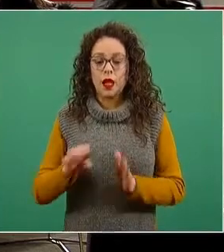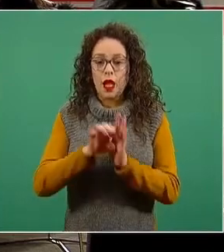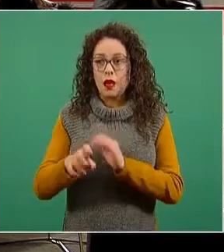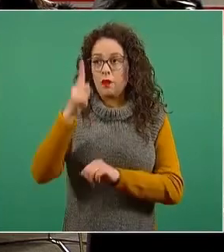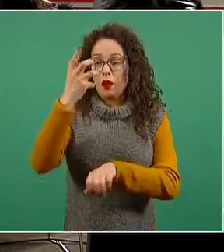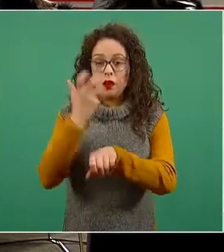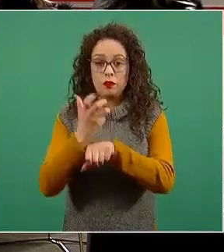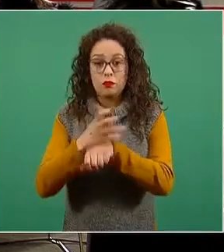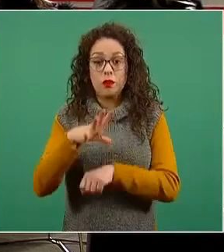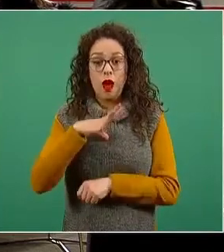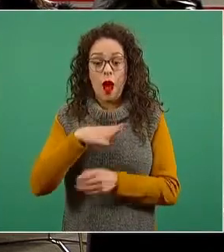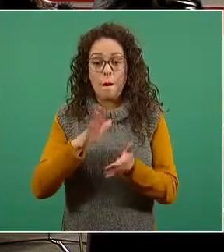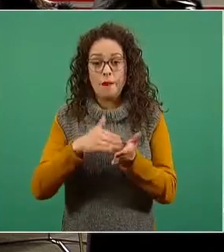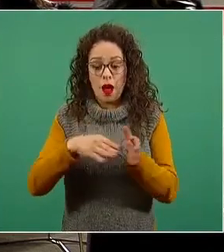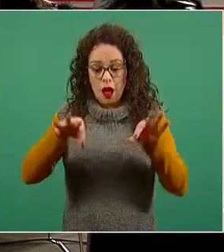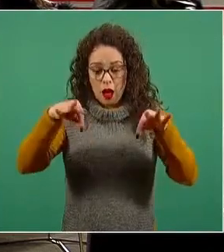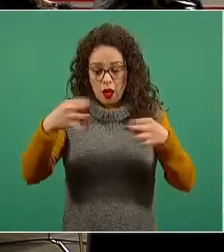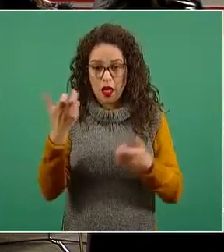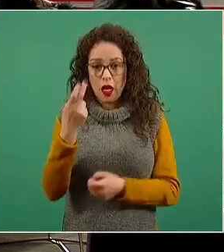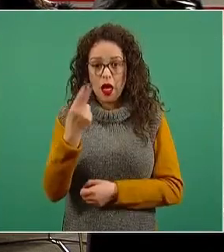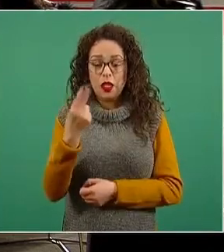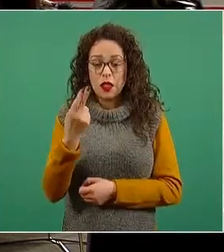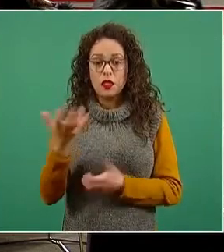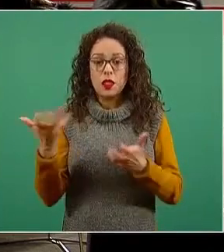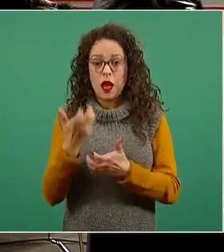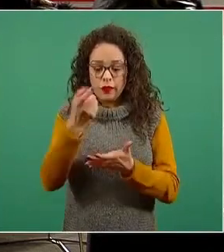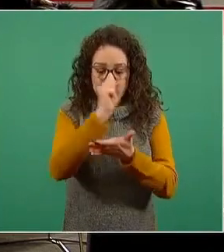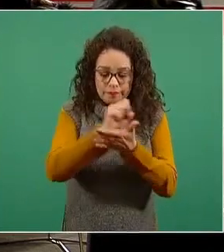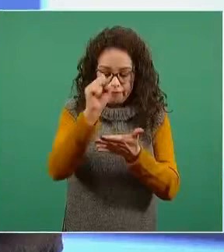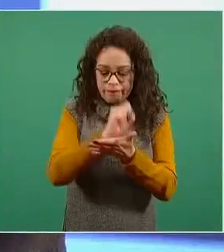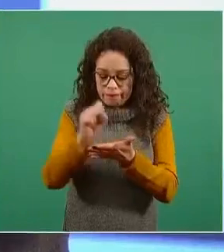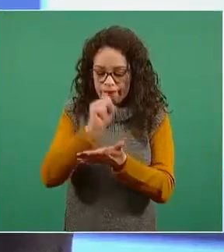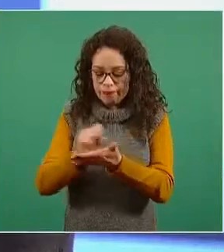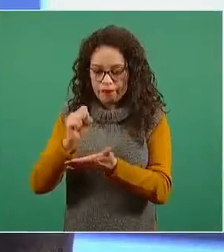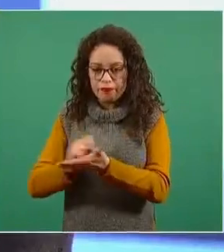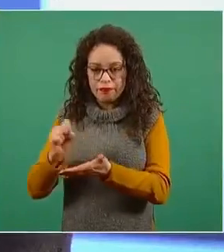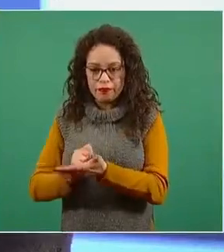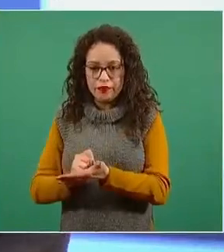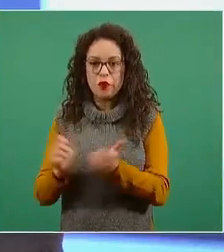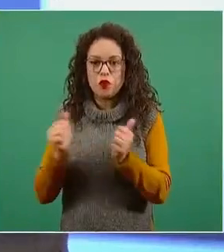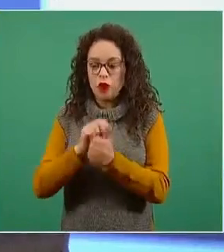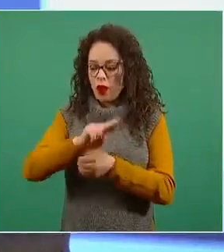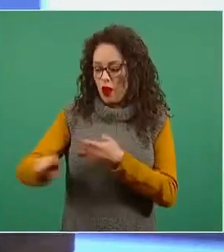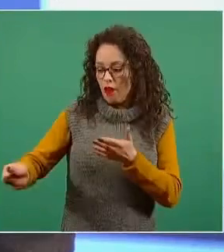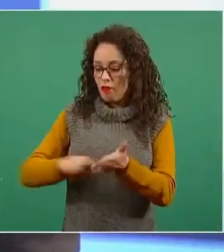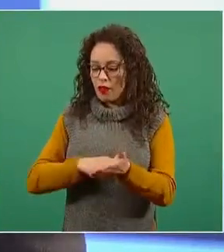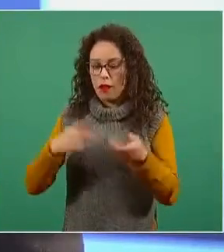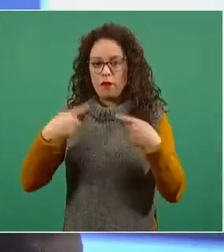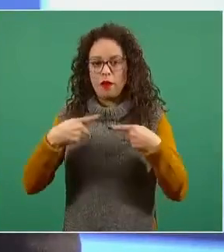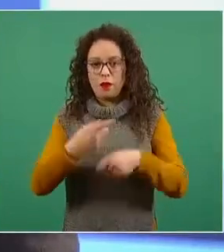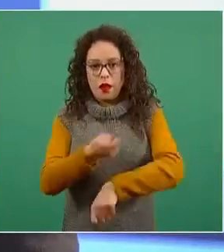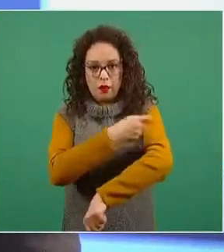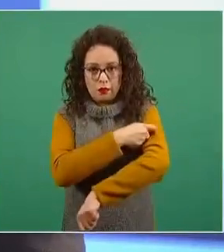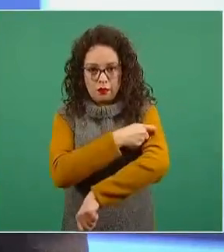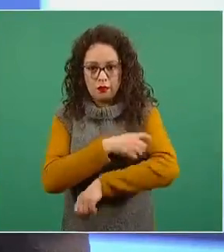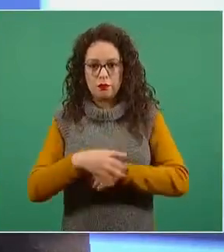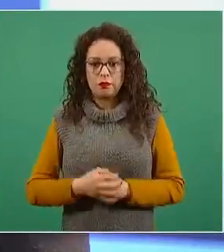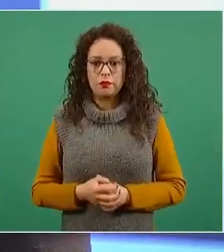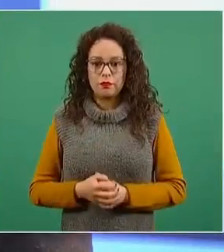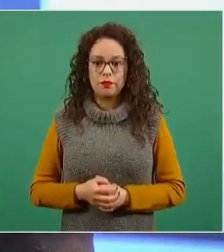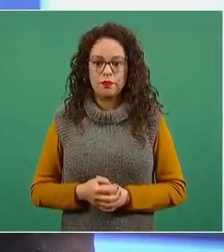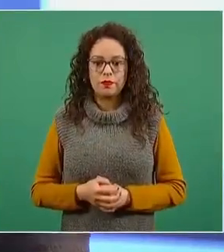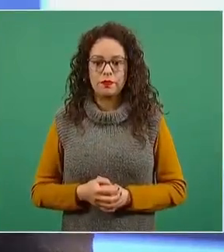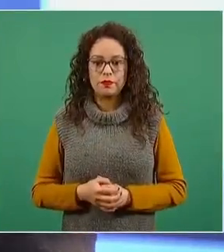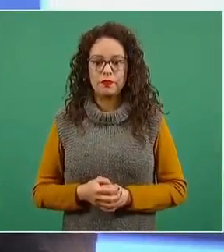Unidos hay un formato específico, una pequeña fichita manual y con la firma del que vacuna se la queda la persona vacunada. Y